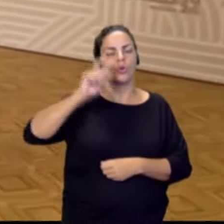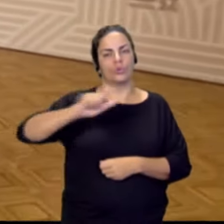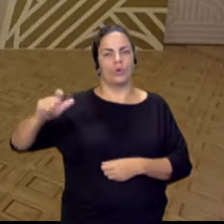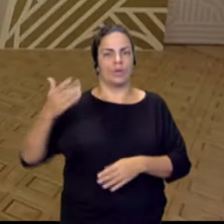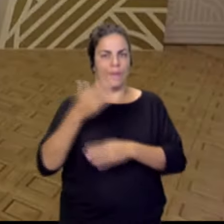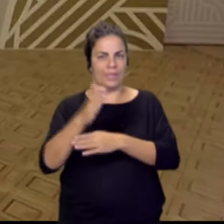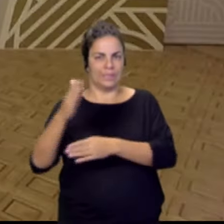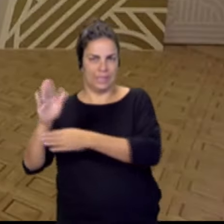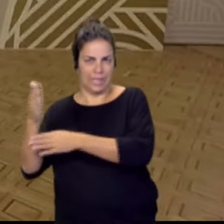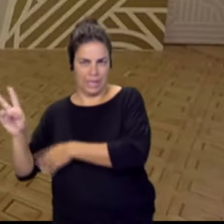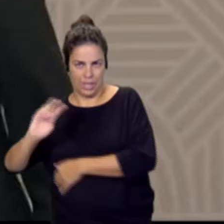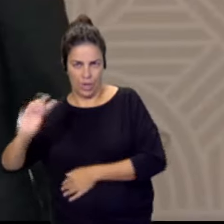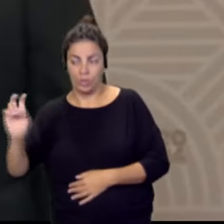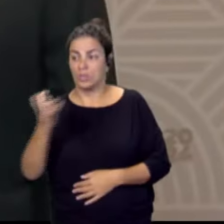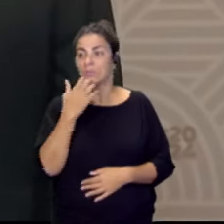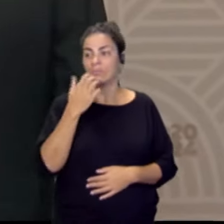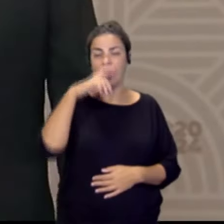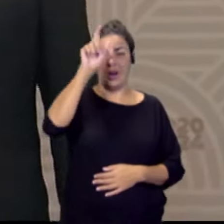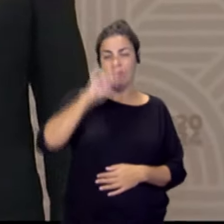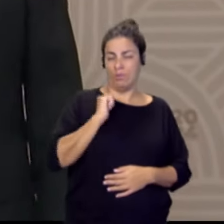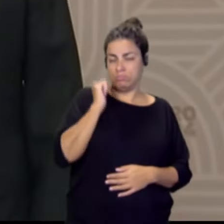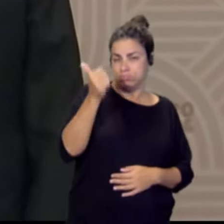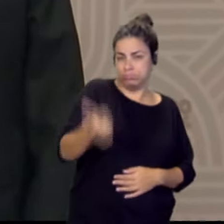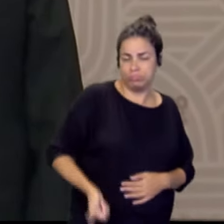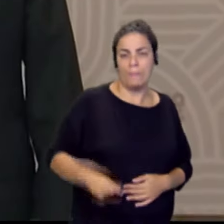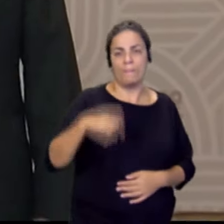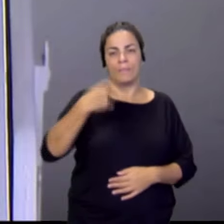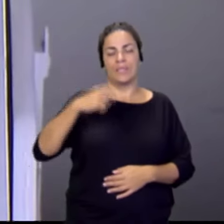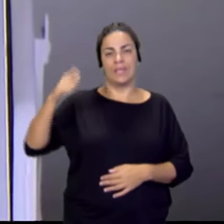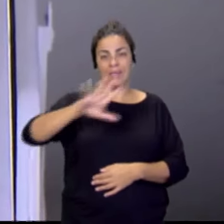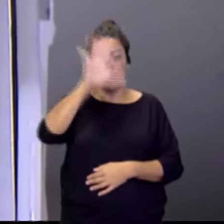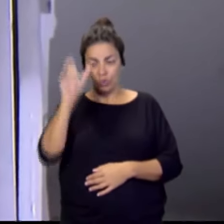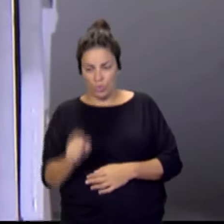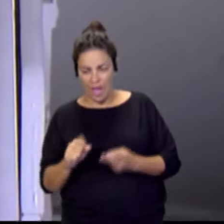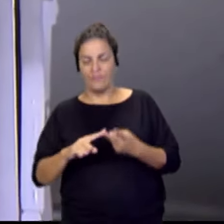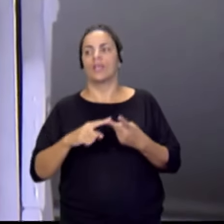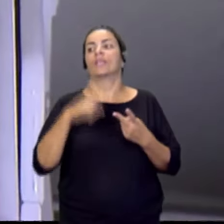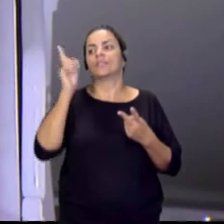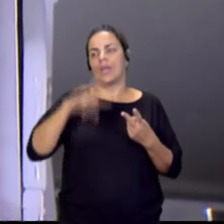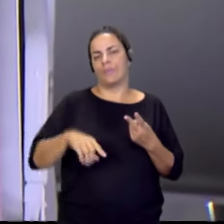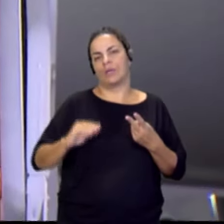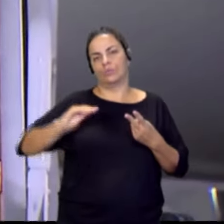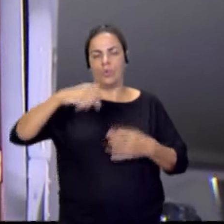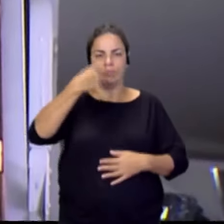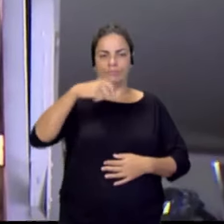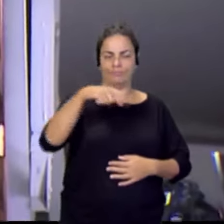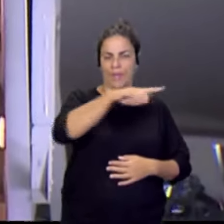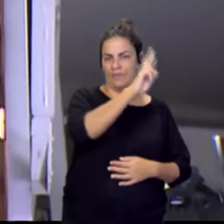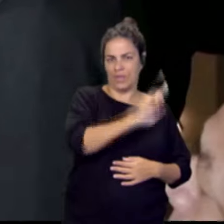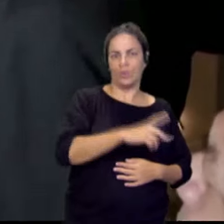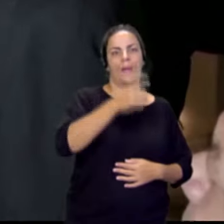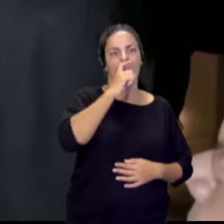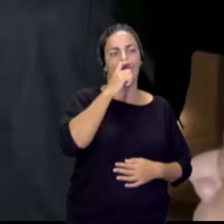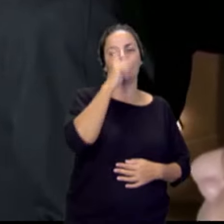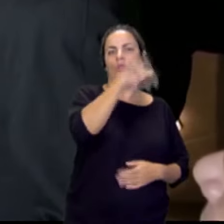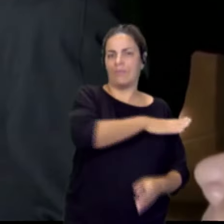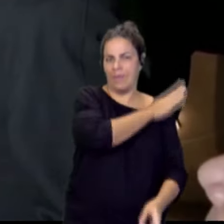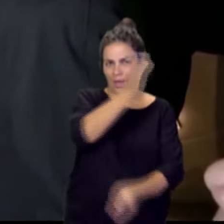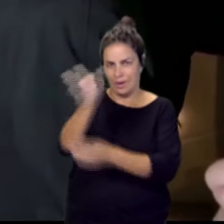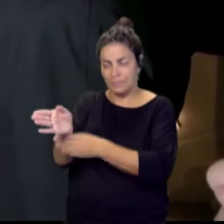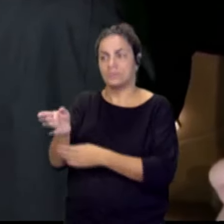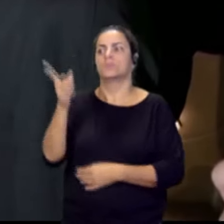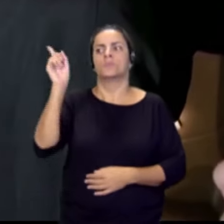representantes, desde el multimillonario presidente de Sudáfrica hasta su homólogo en Venezuela, Nicolás Maduro, al que también